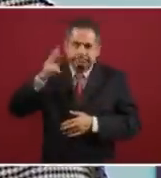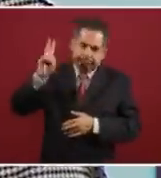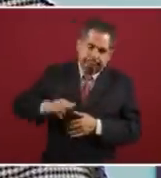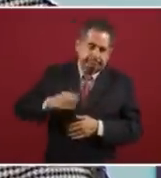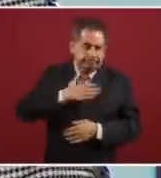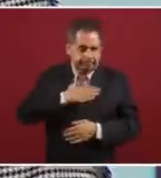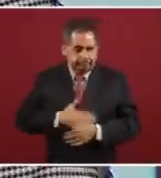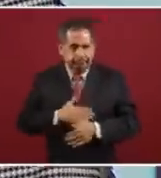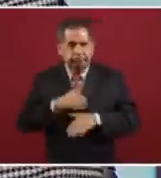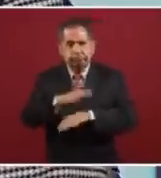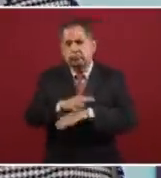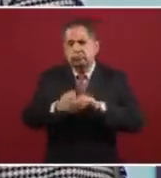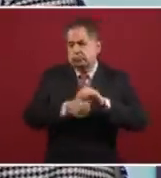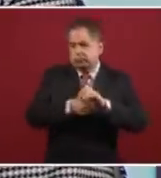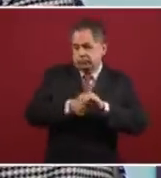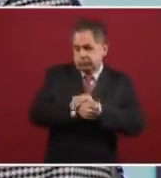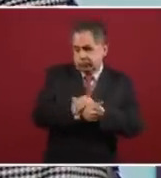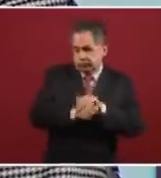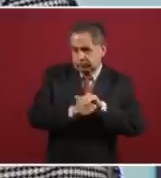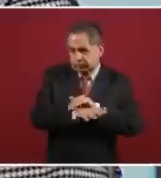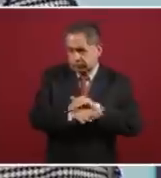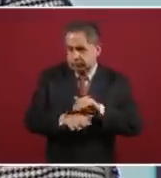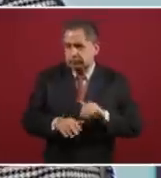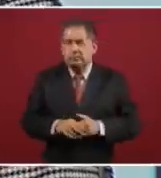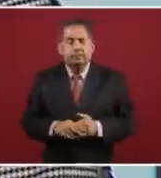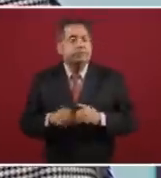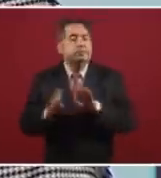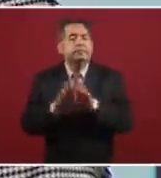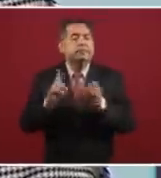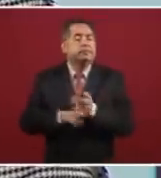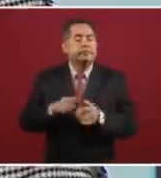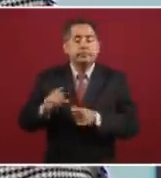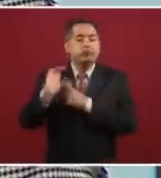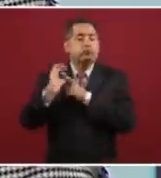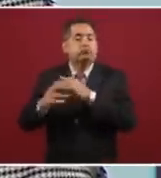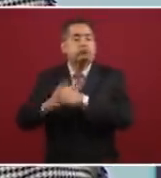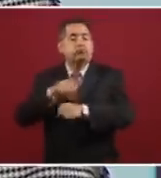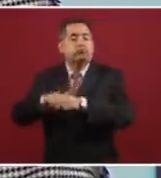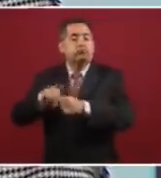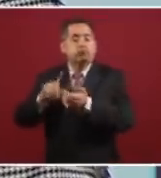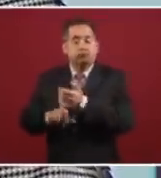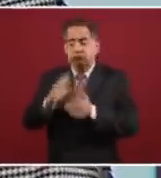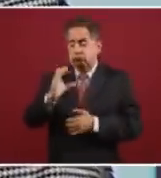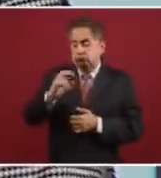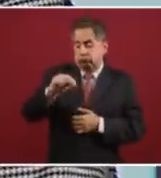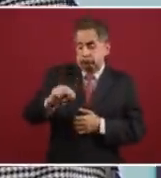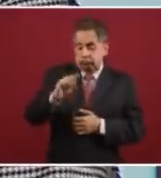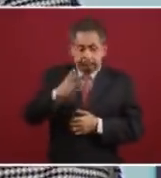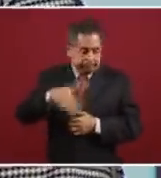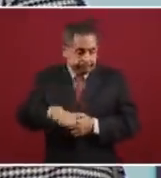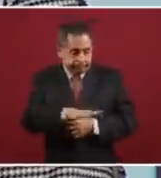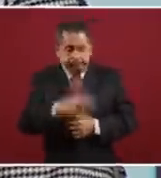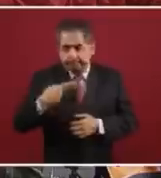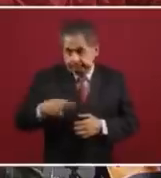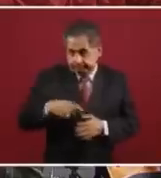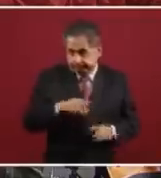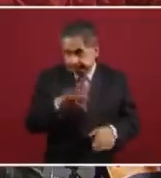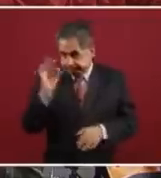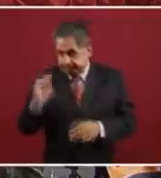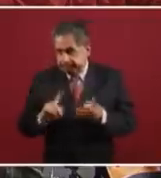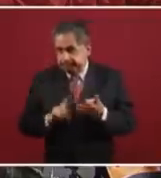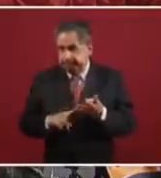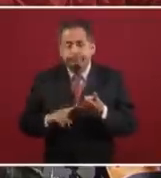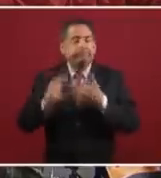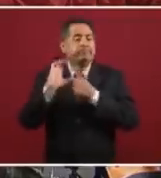en el caso Ayotzinapa, la búsqueda realizada por la Comisión Nacional de Búsqueda de Personas, también las